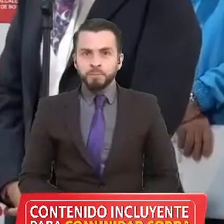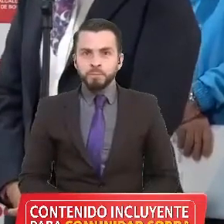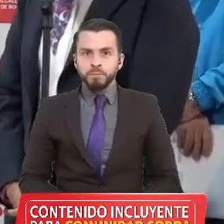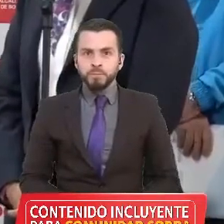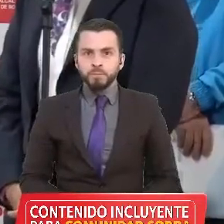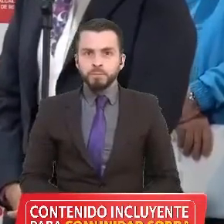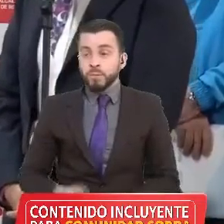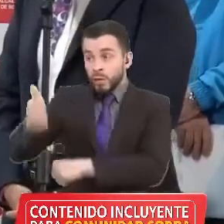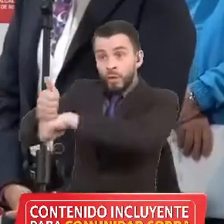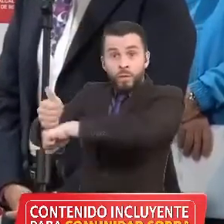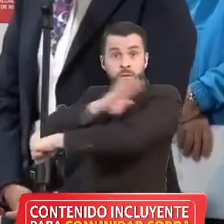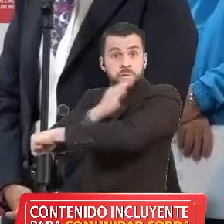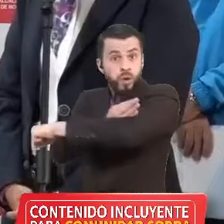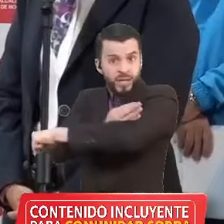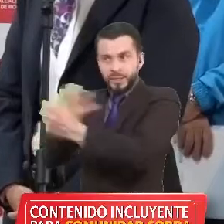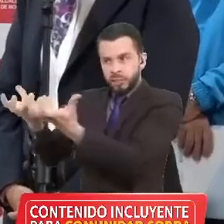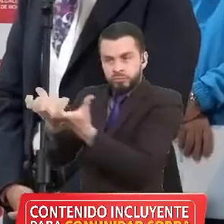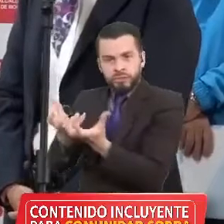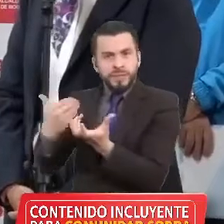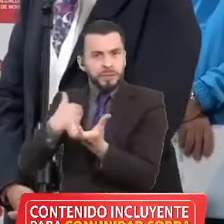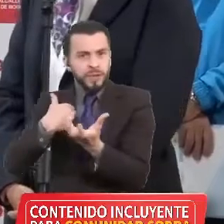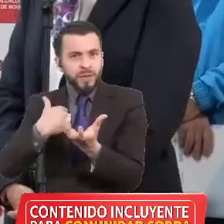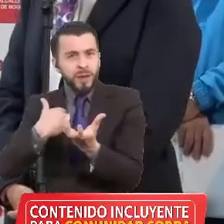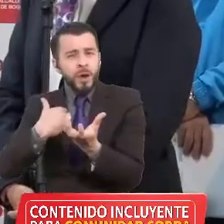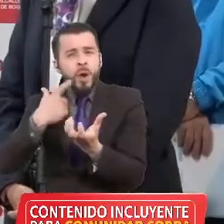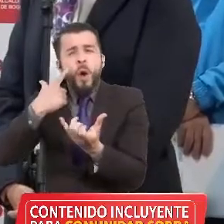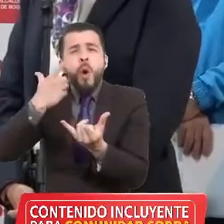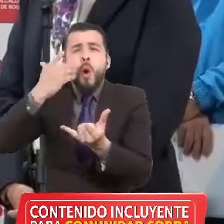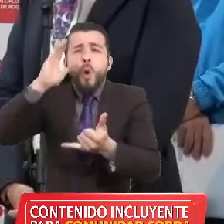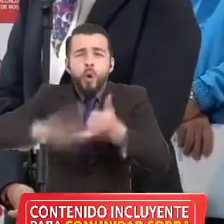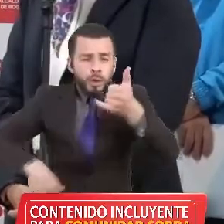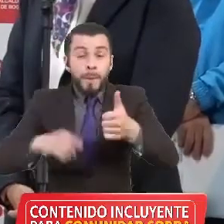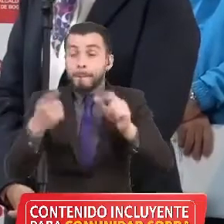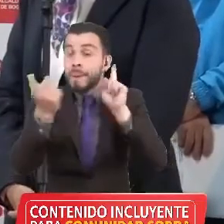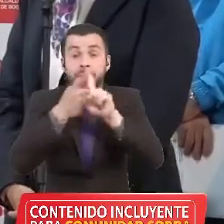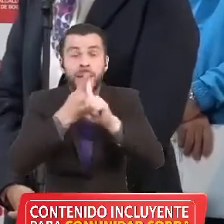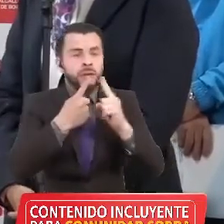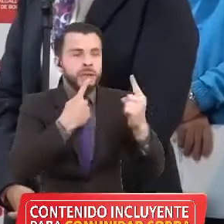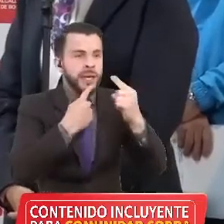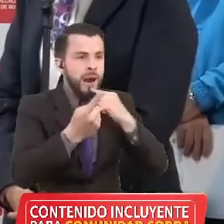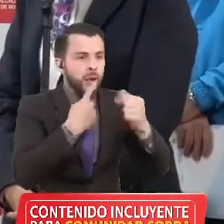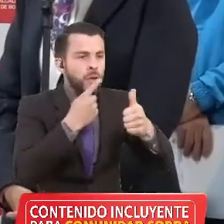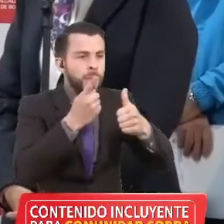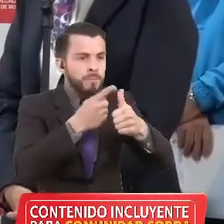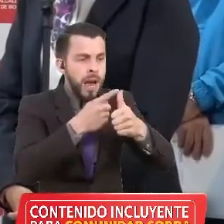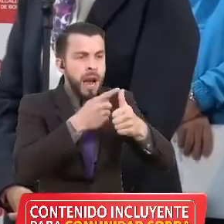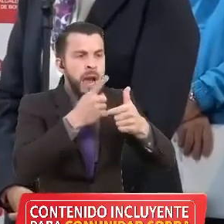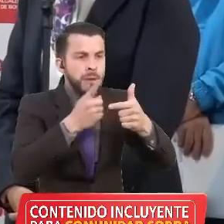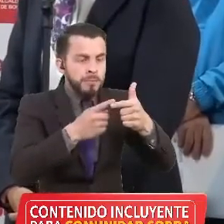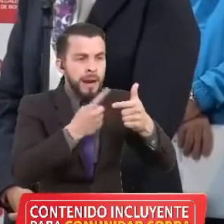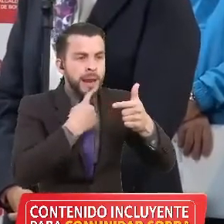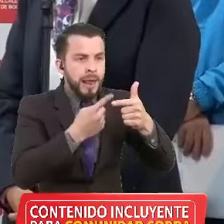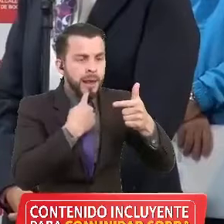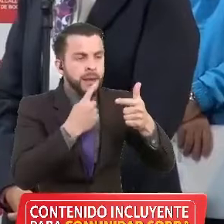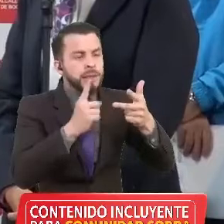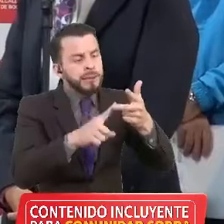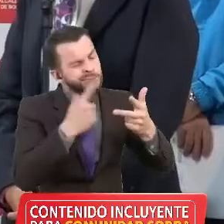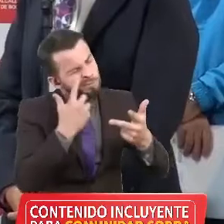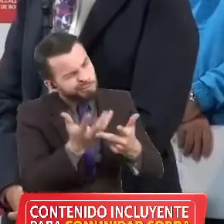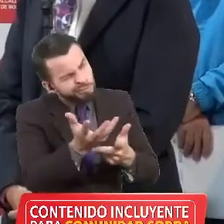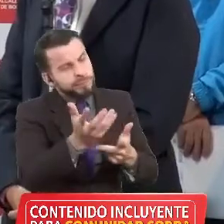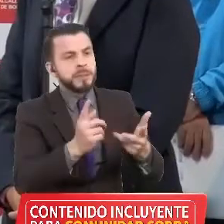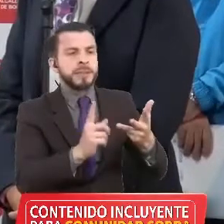debe ser un último recurso se deben agotar todas las vías de diálogo de persuasión de